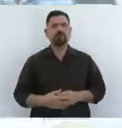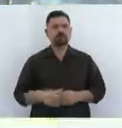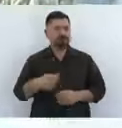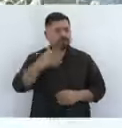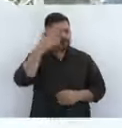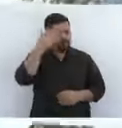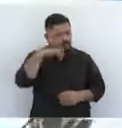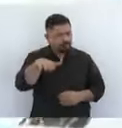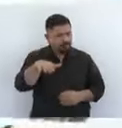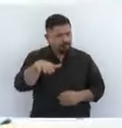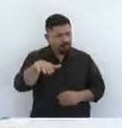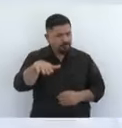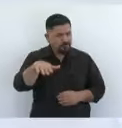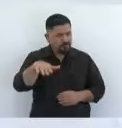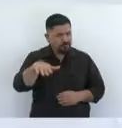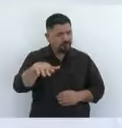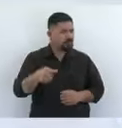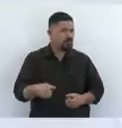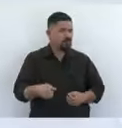¿Saben cuántos